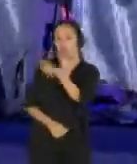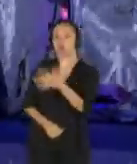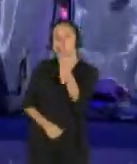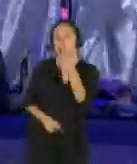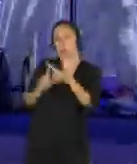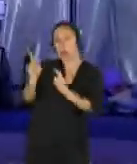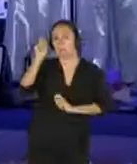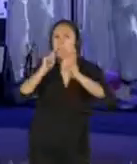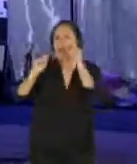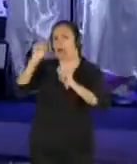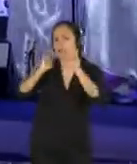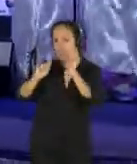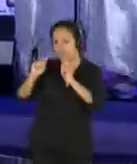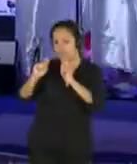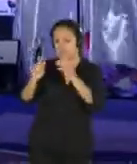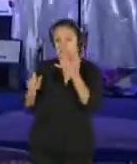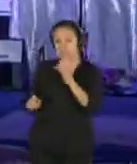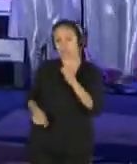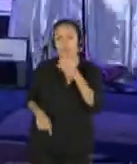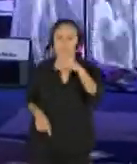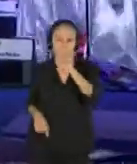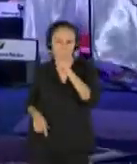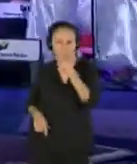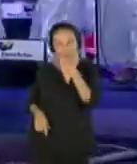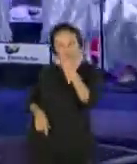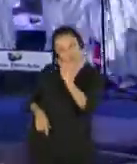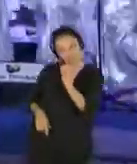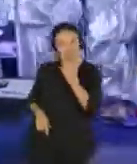Magdalena, si no la llamaban Magdalena.